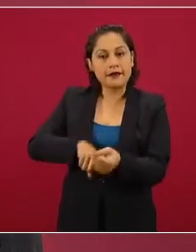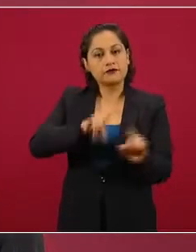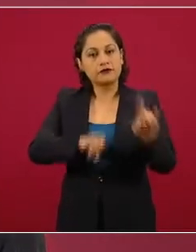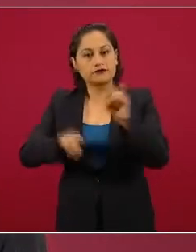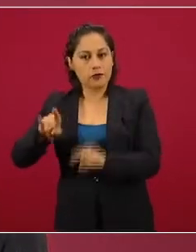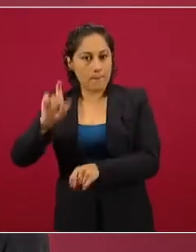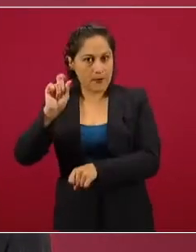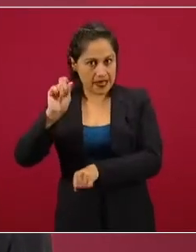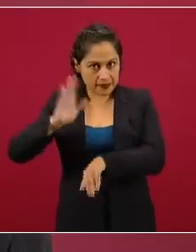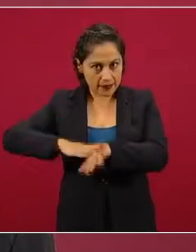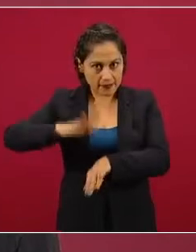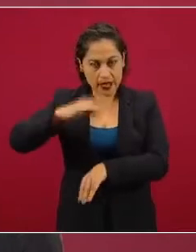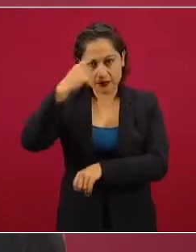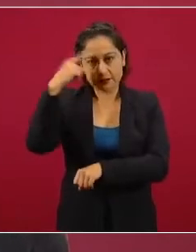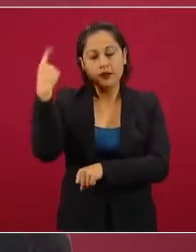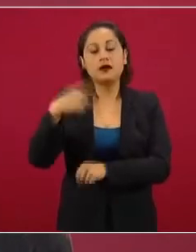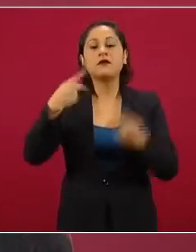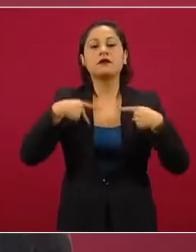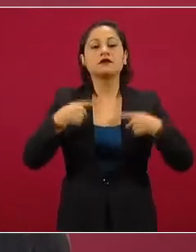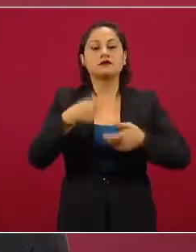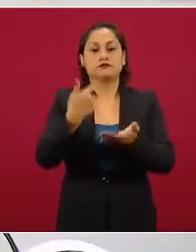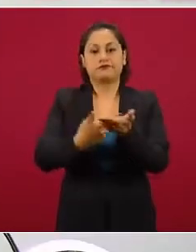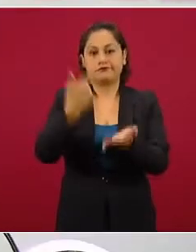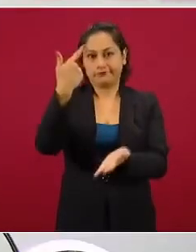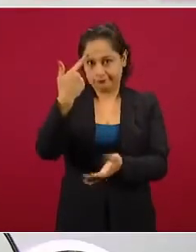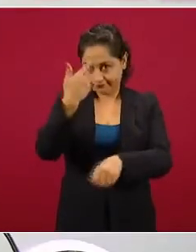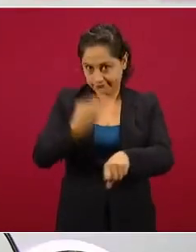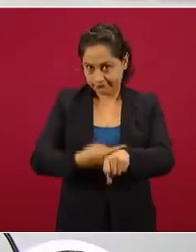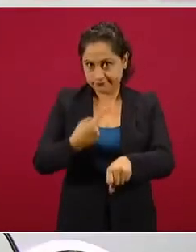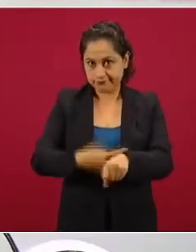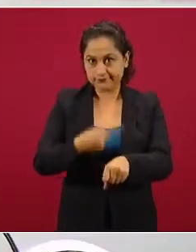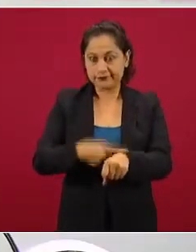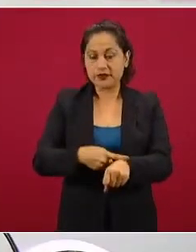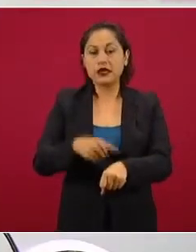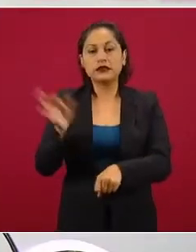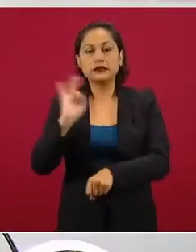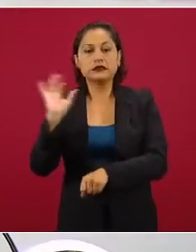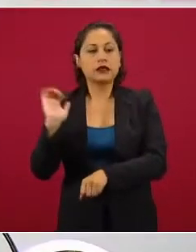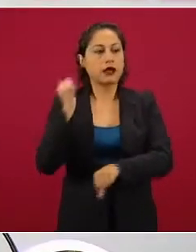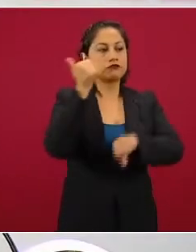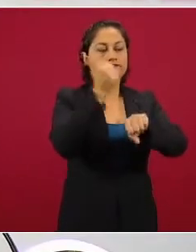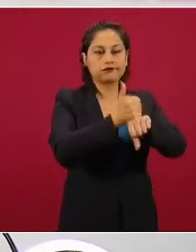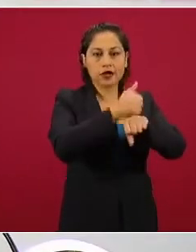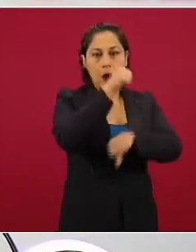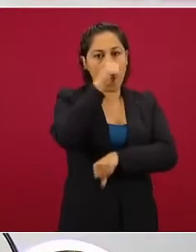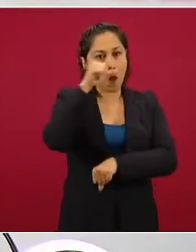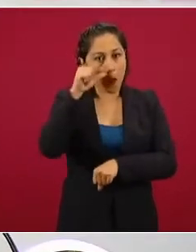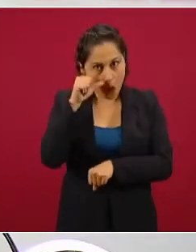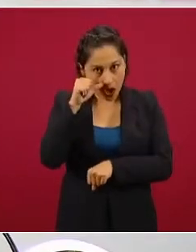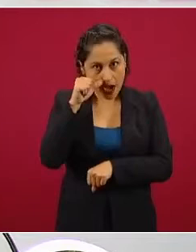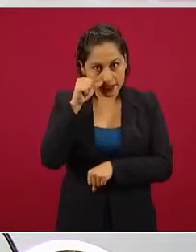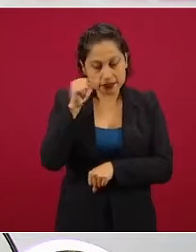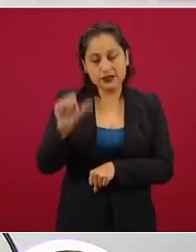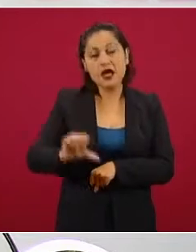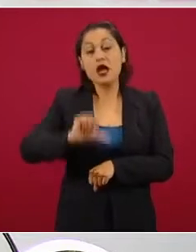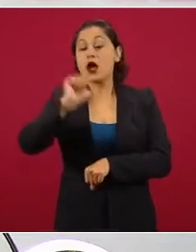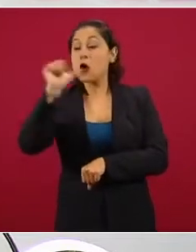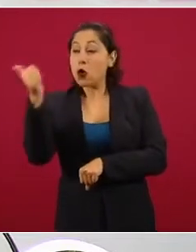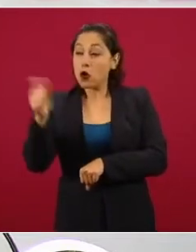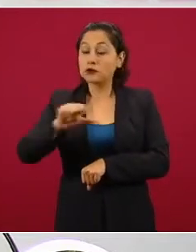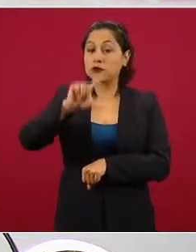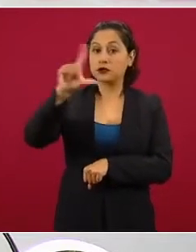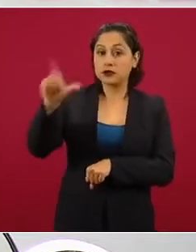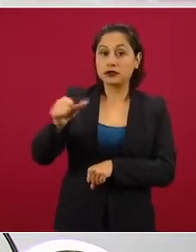cuidados intensivos, y se estarán destacando muy probablemente en Juárez y otra cerca de Juárez, según